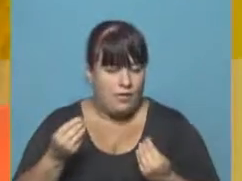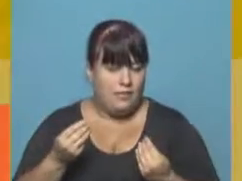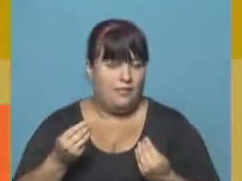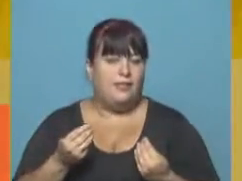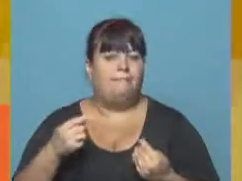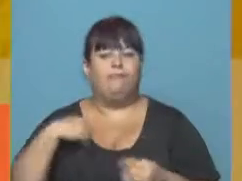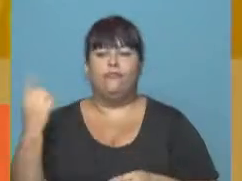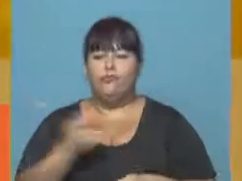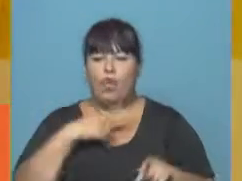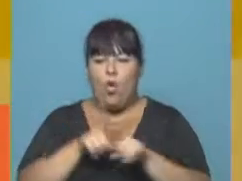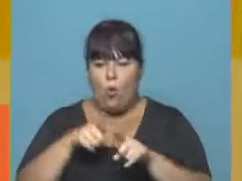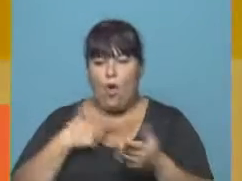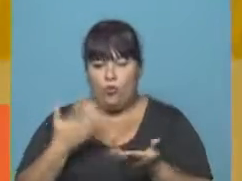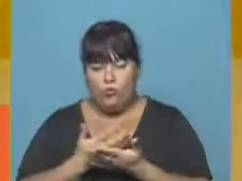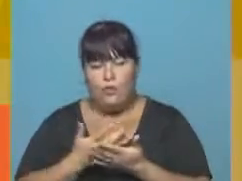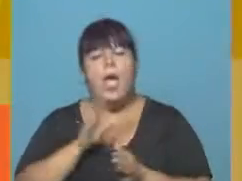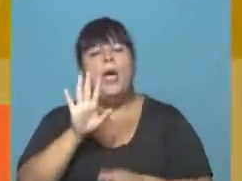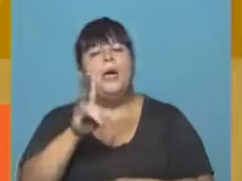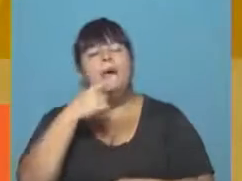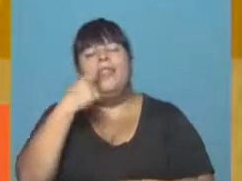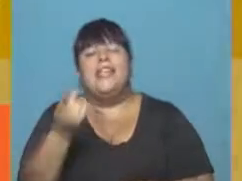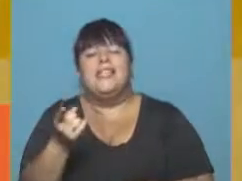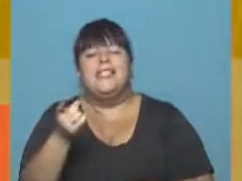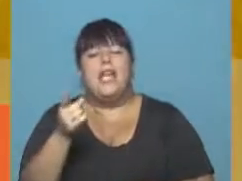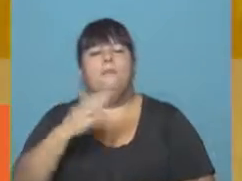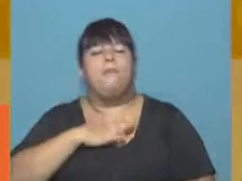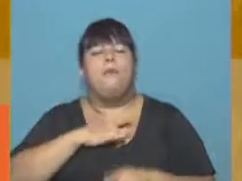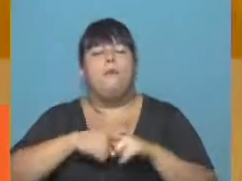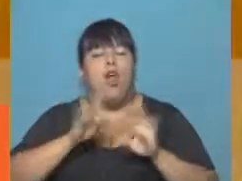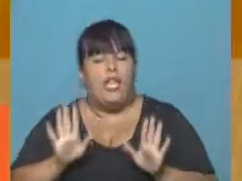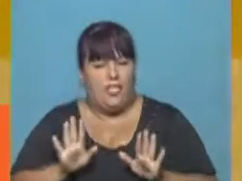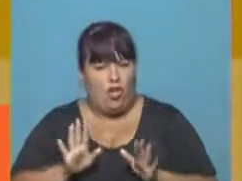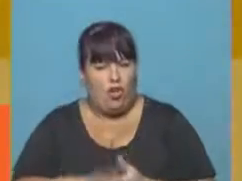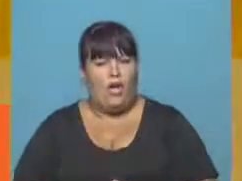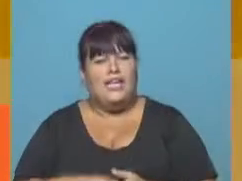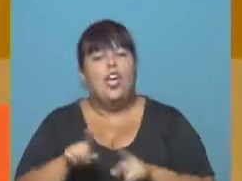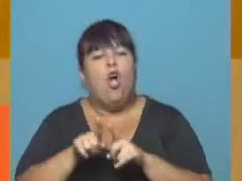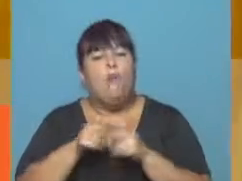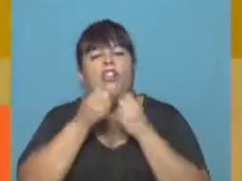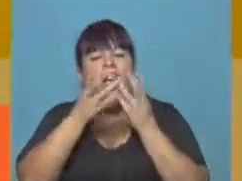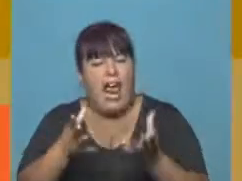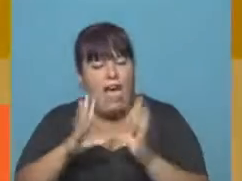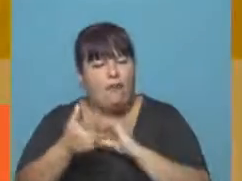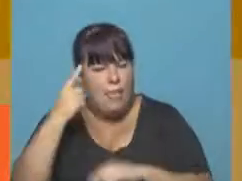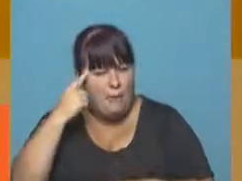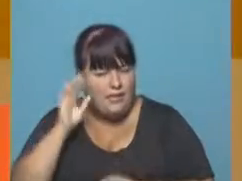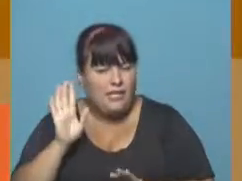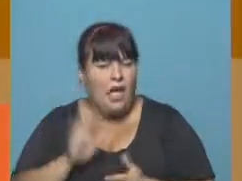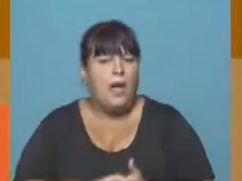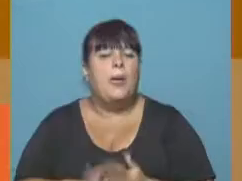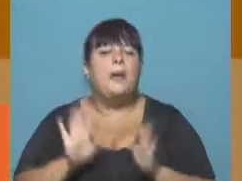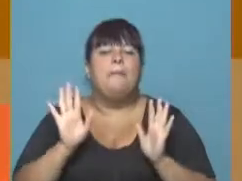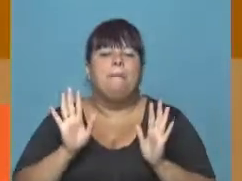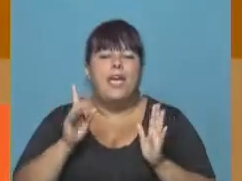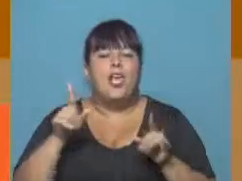nos convirtió a todos en víctimas. Ahora, el decir la pertenencia política sirve como un sinceramiento ideológico, pero